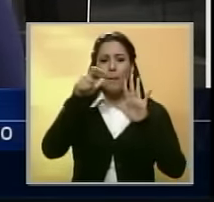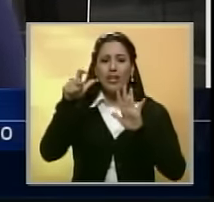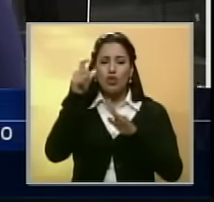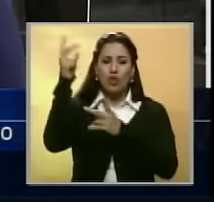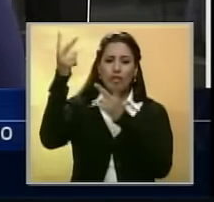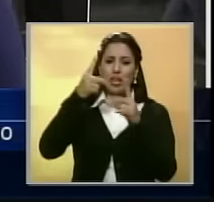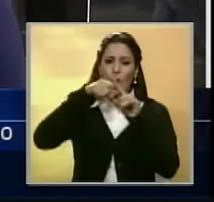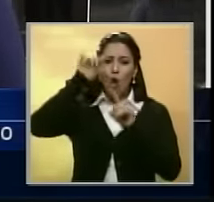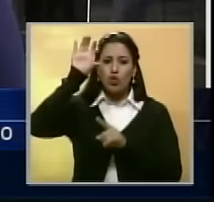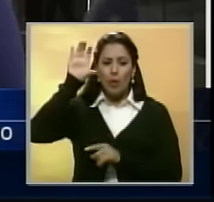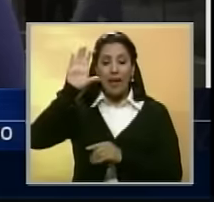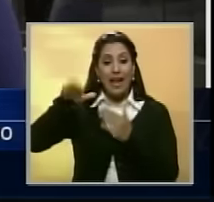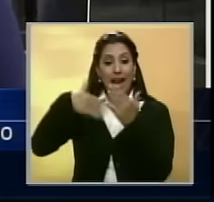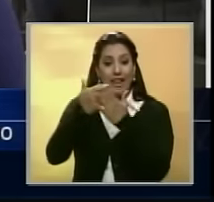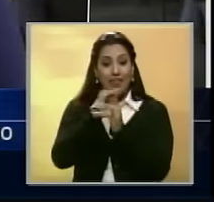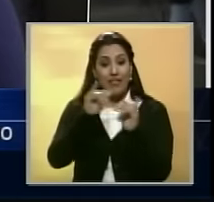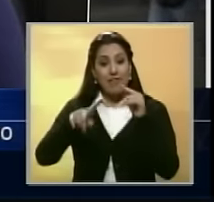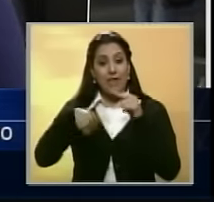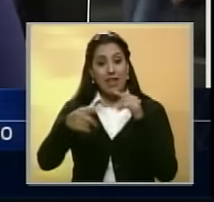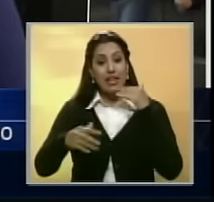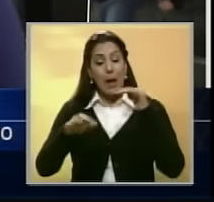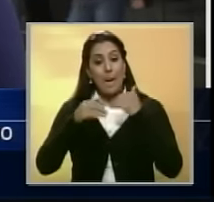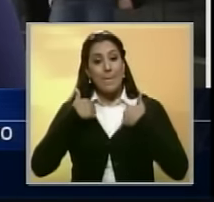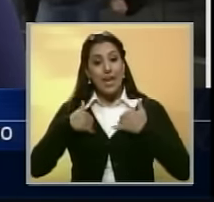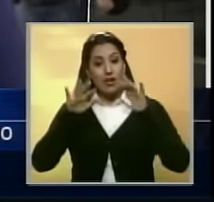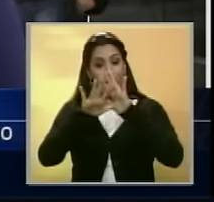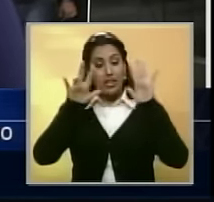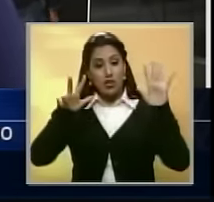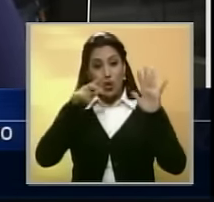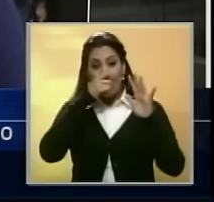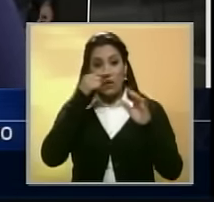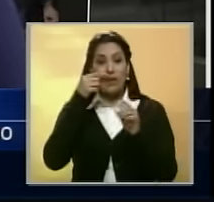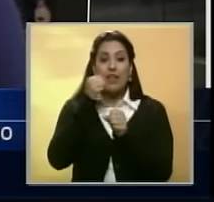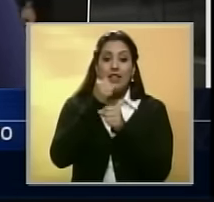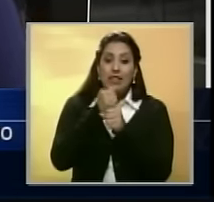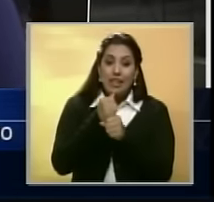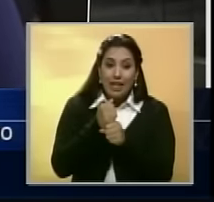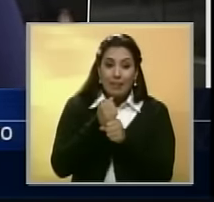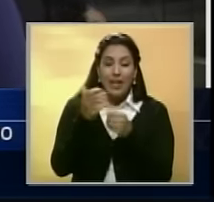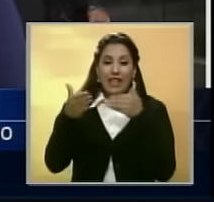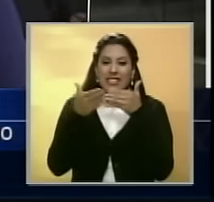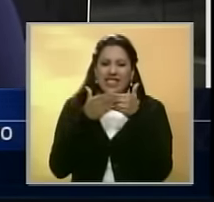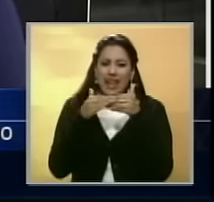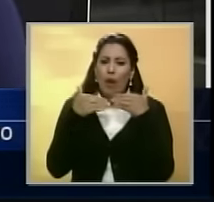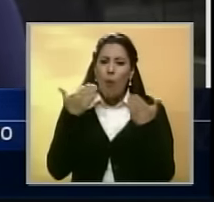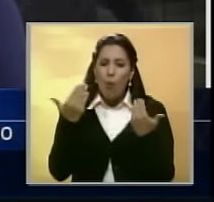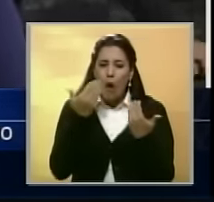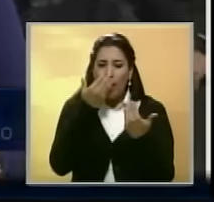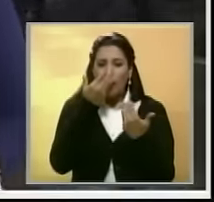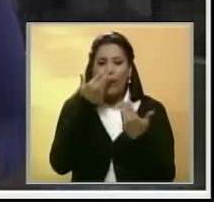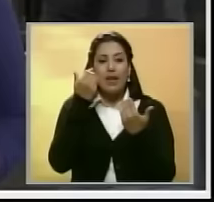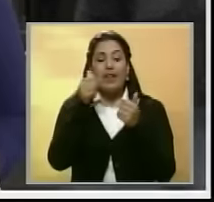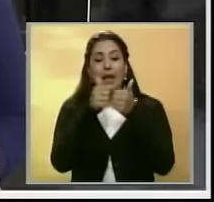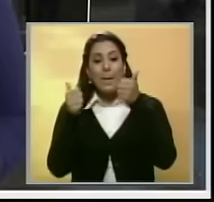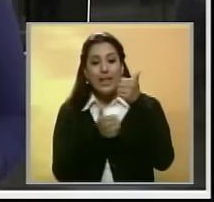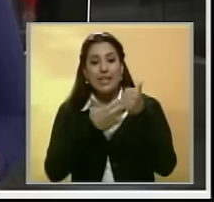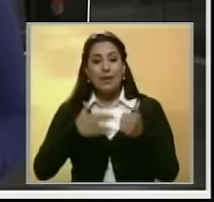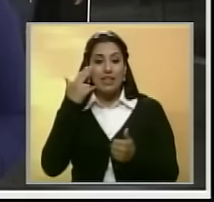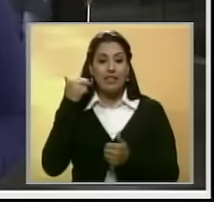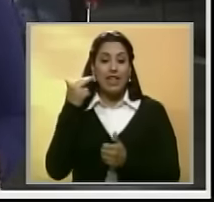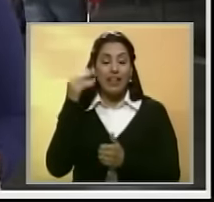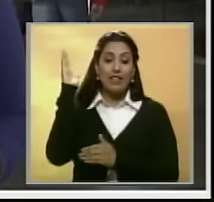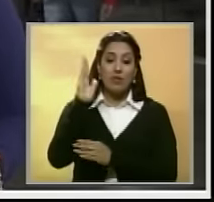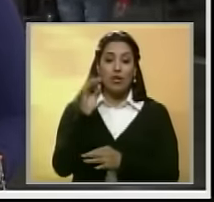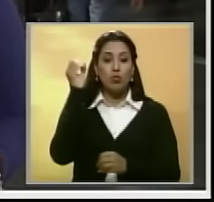extenderá hasta este miércoles 18 y se espera que esta se cierre con la intervención del vicepresidente de la